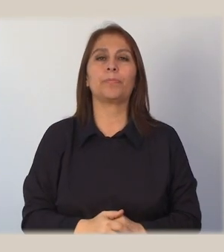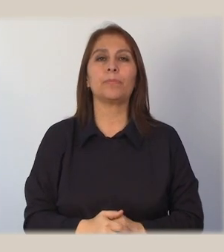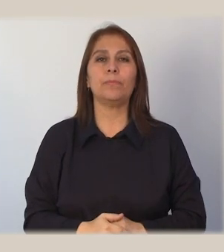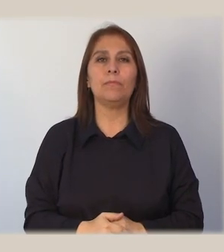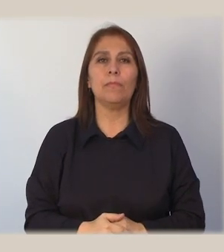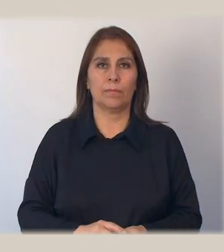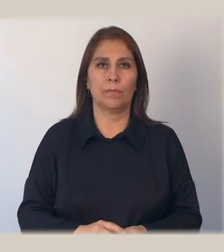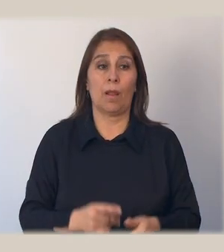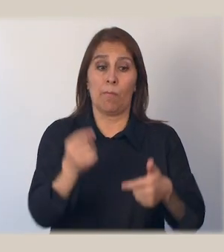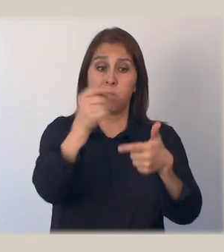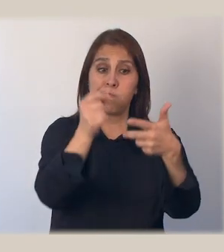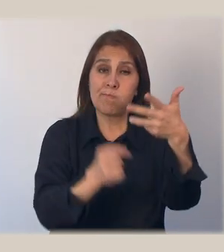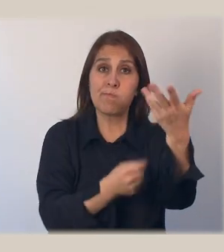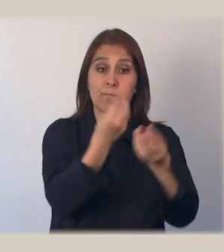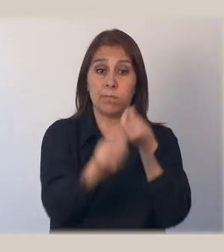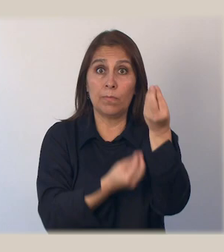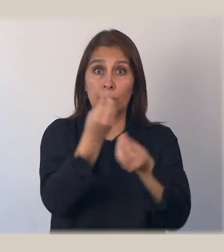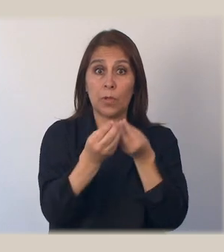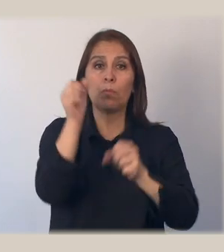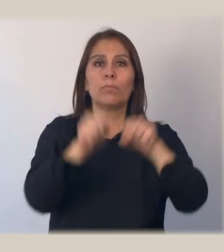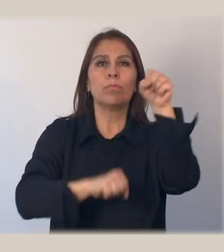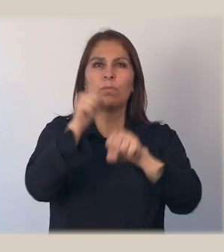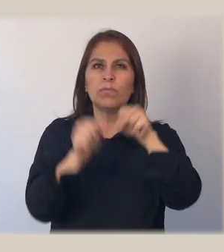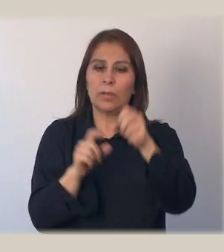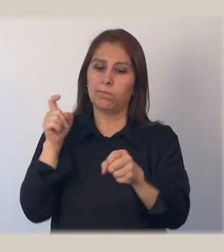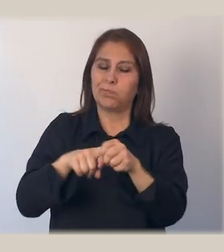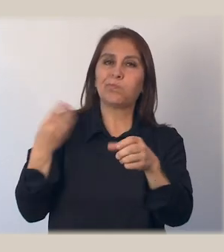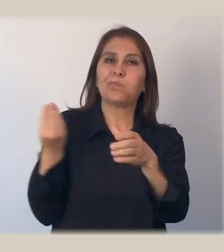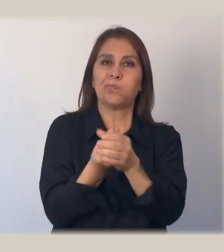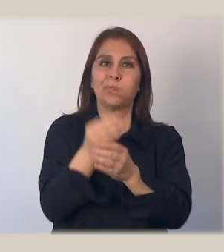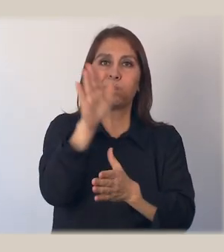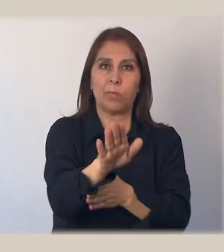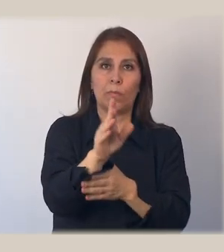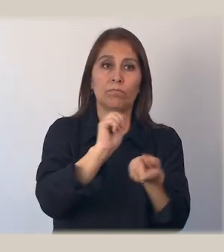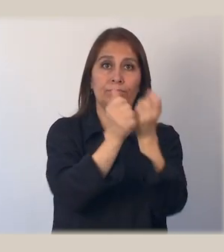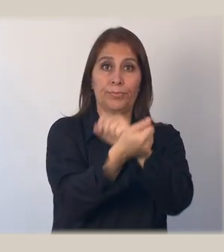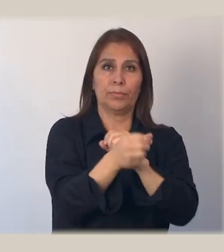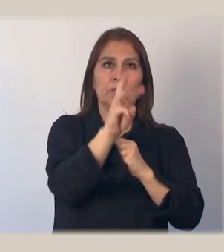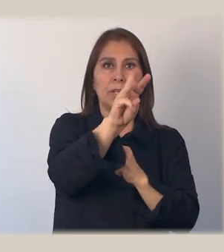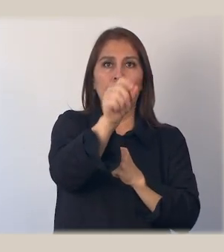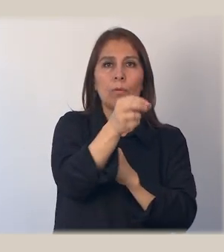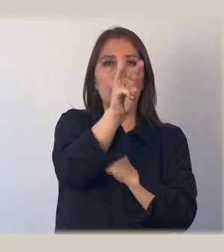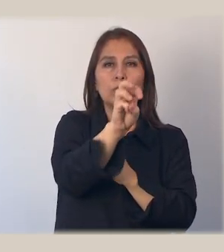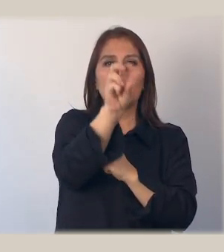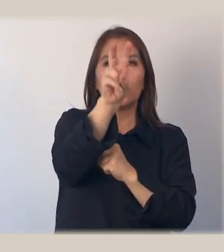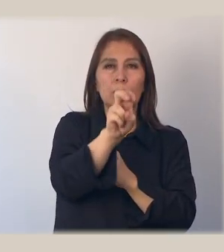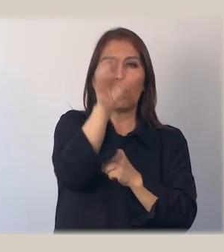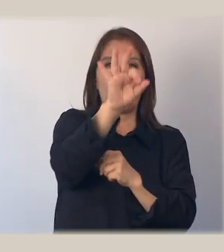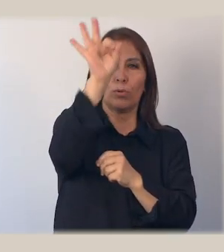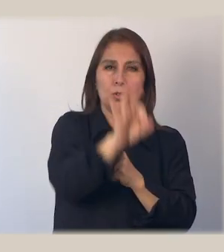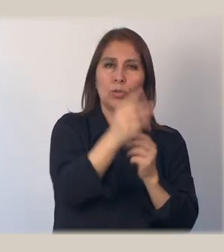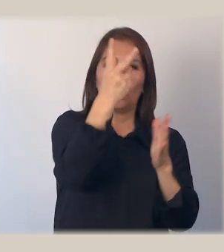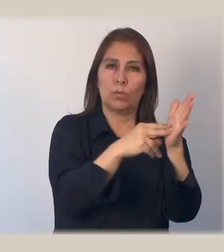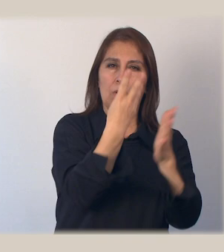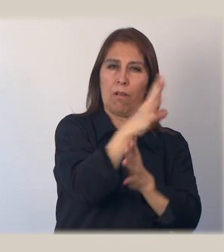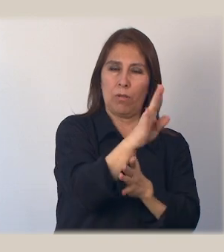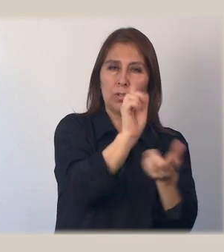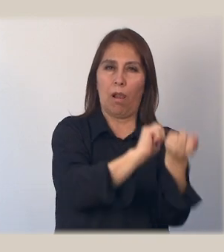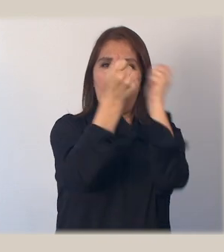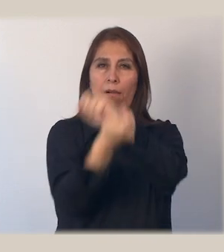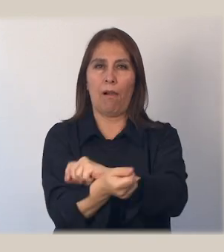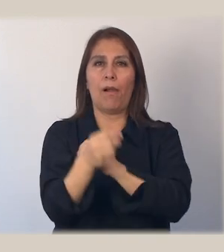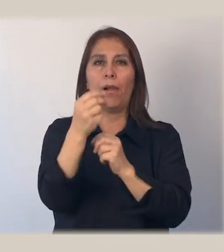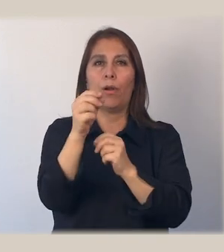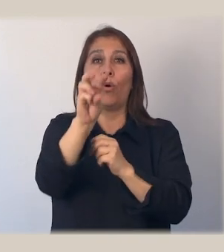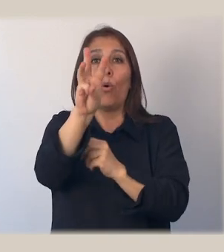Colombia. Todas estas acciones posibilitaron que las admisiones inclusivas pasaran de un 3,87% en el 2014 a